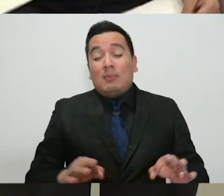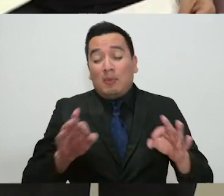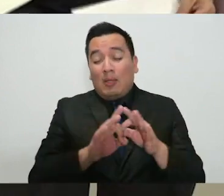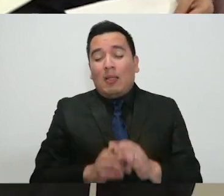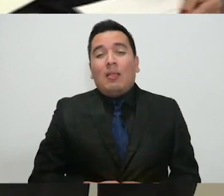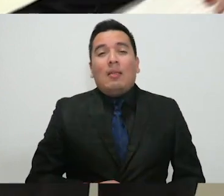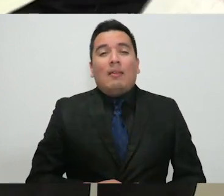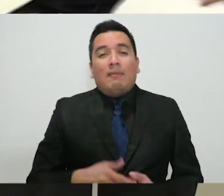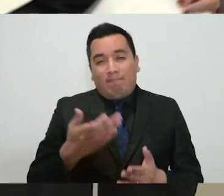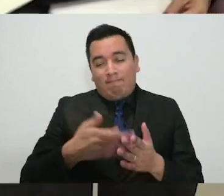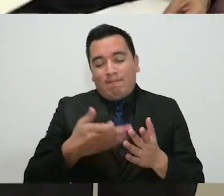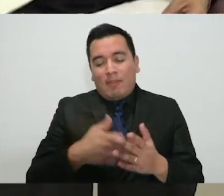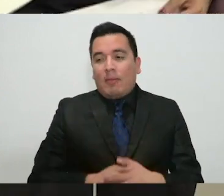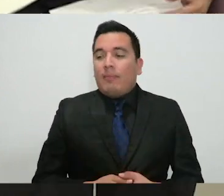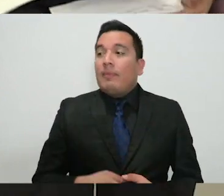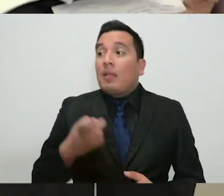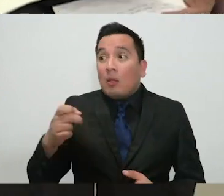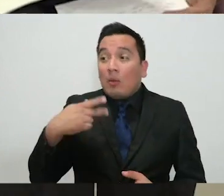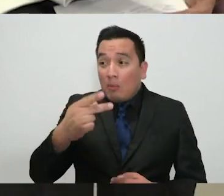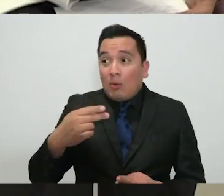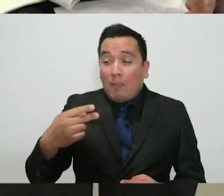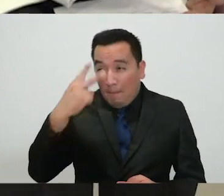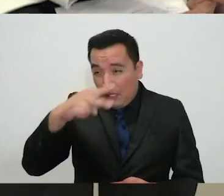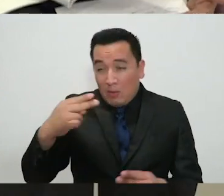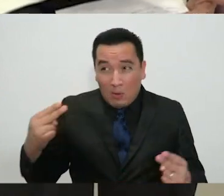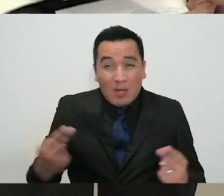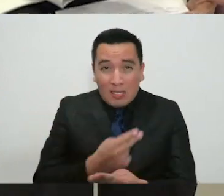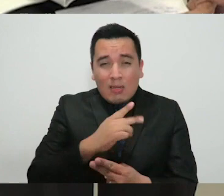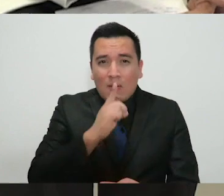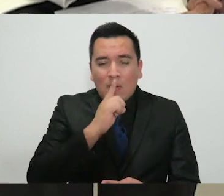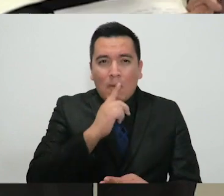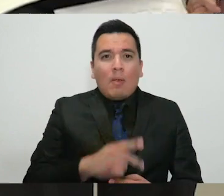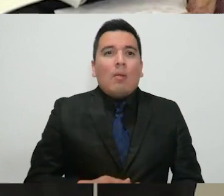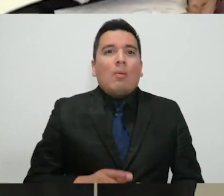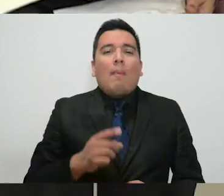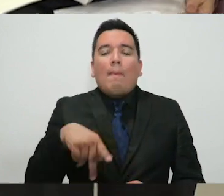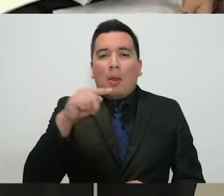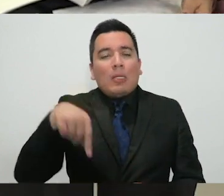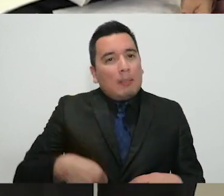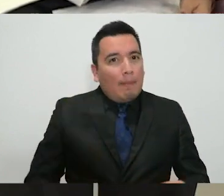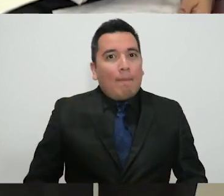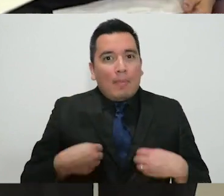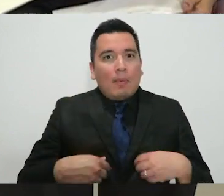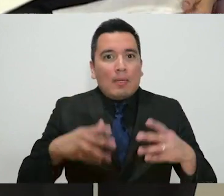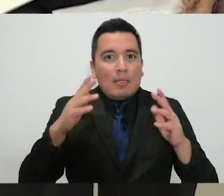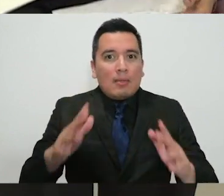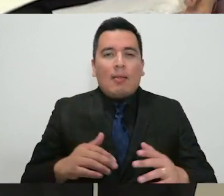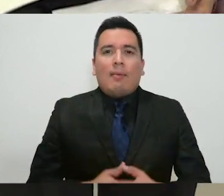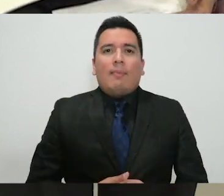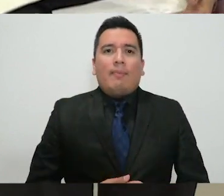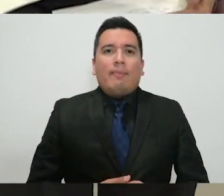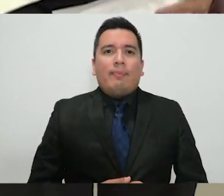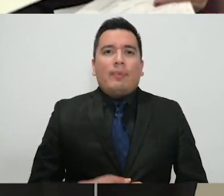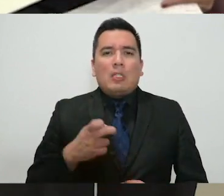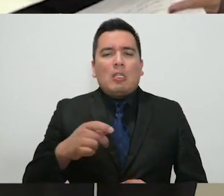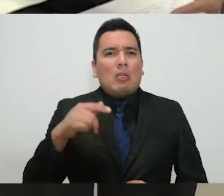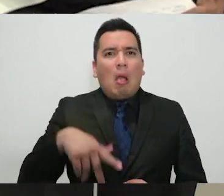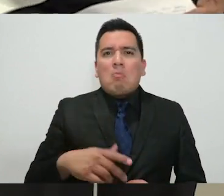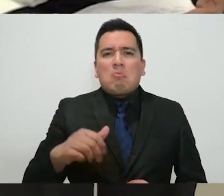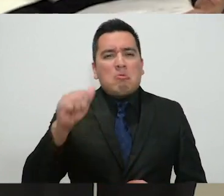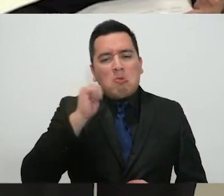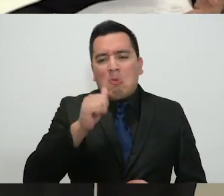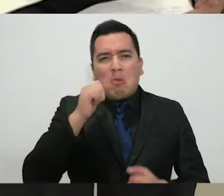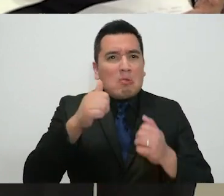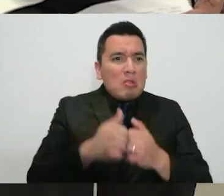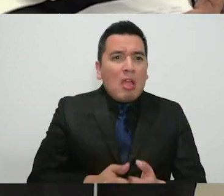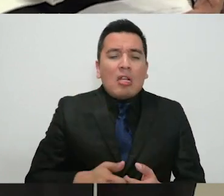voto pasivo. Perdón, no son mexicanos por naturalización, sin embargo son residentes. Son residentes y están, permanentes. Participando